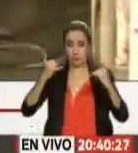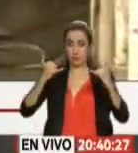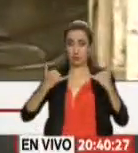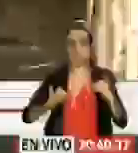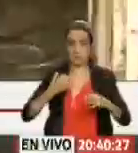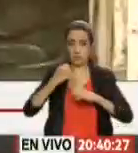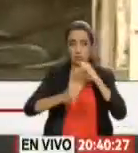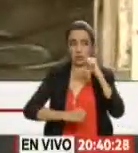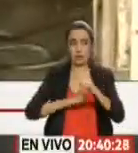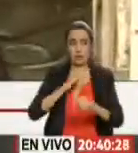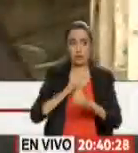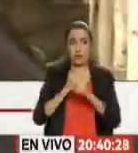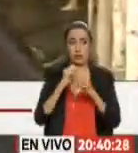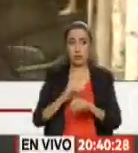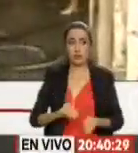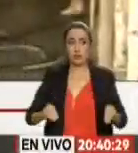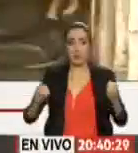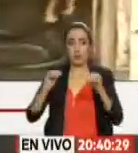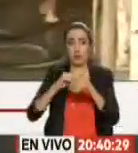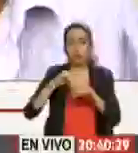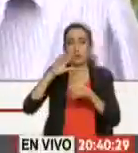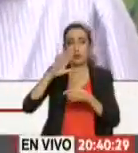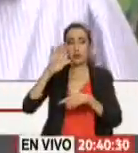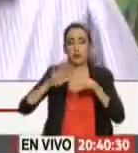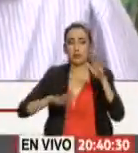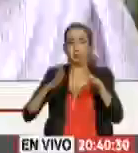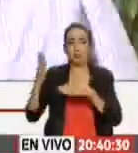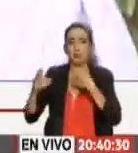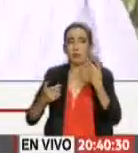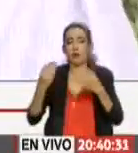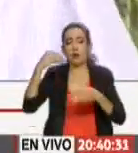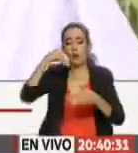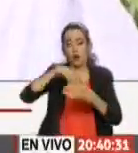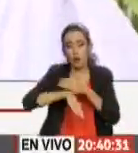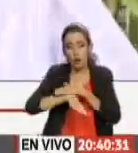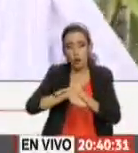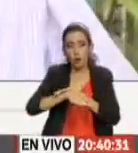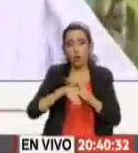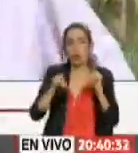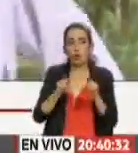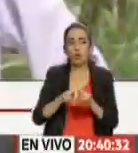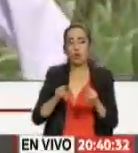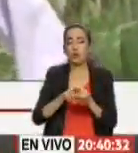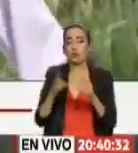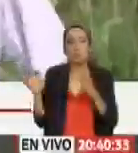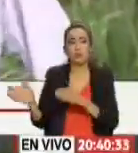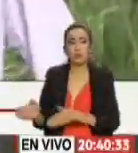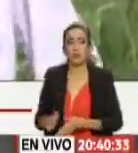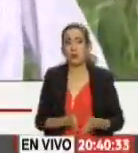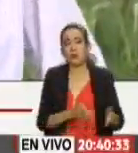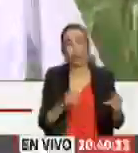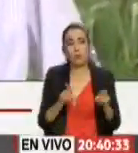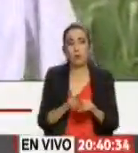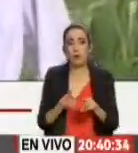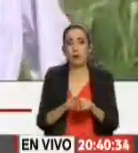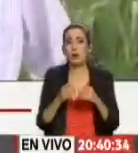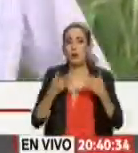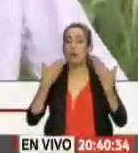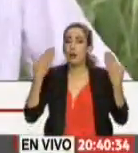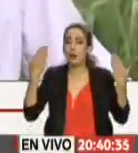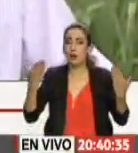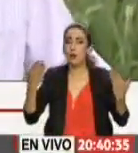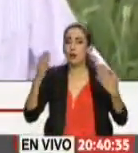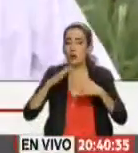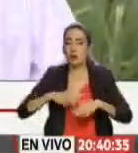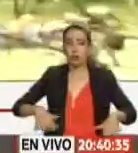estamos llegando al agua aquí, adentro ya está casi topando el agua. Estamos hondo, a pique, mi casa está con barriendo